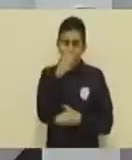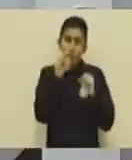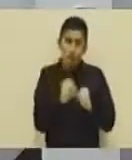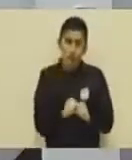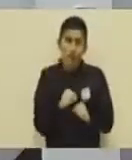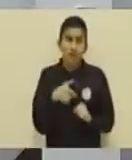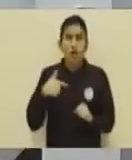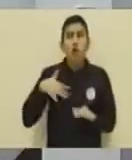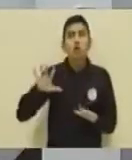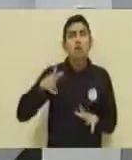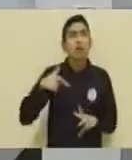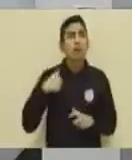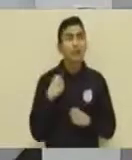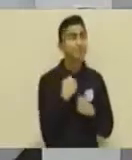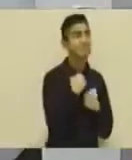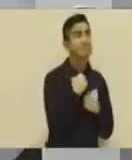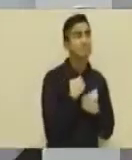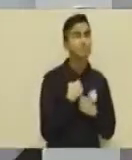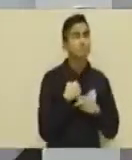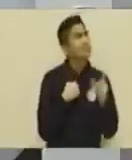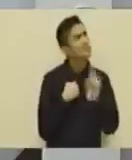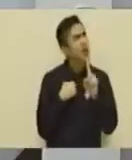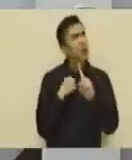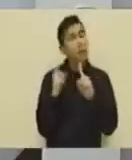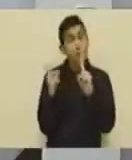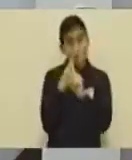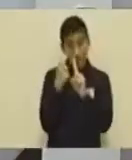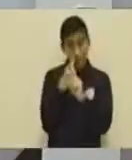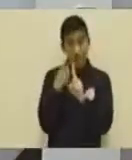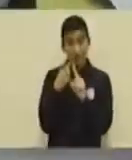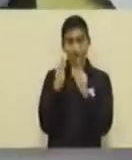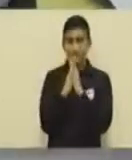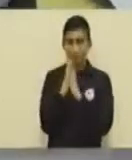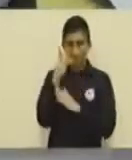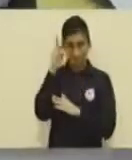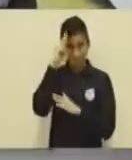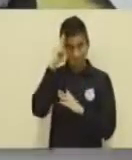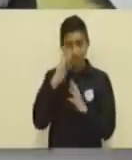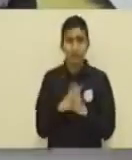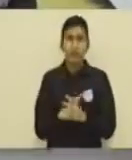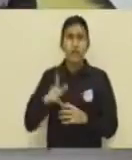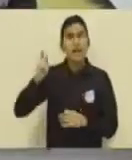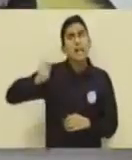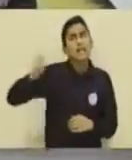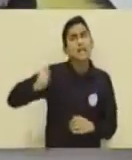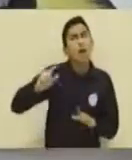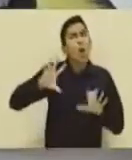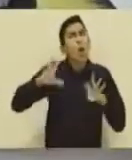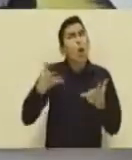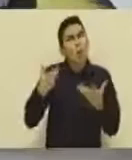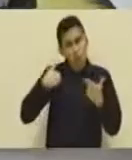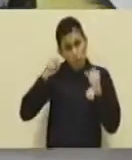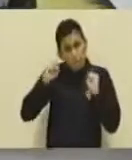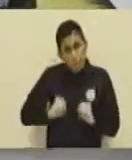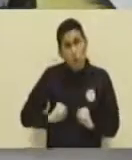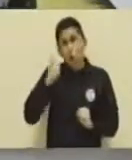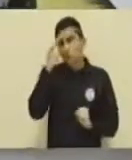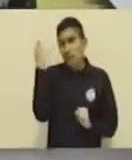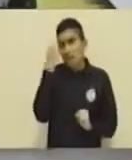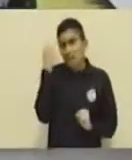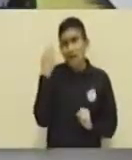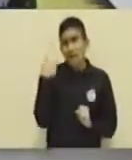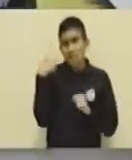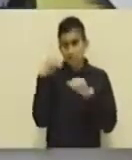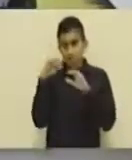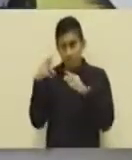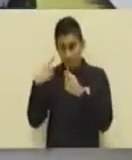que no es ser egoísta con los demás, sino que primeramente debo ver por mí. Licenciada, ¿y cómo podemos trabajar